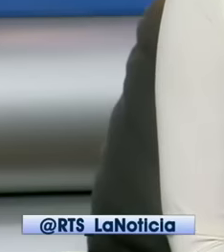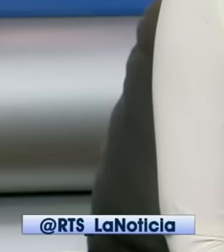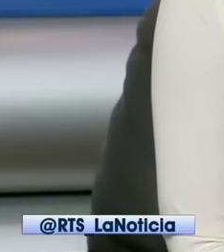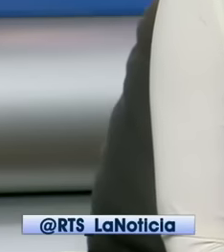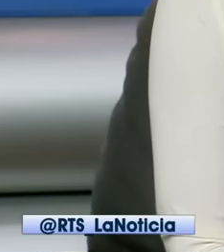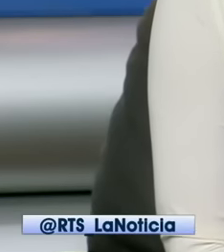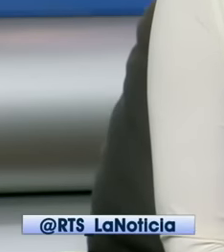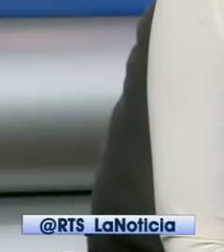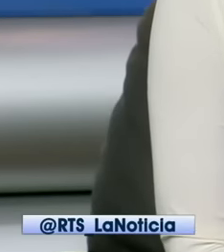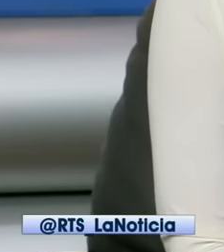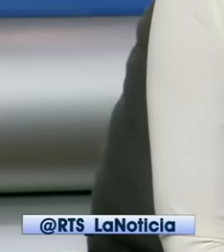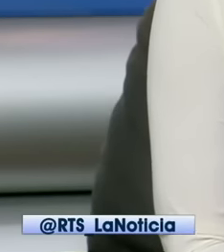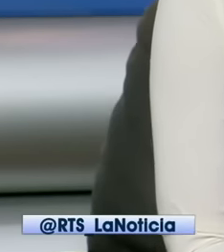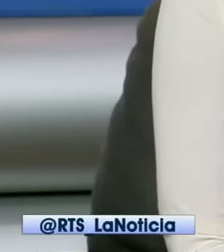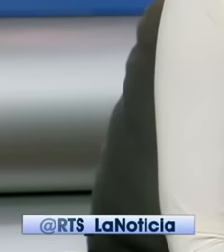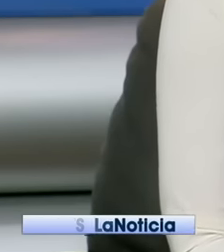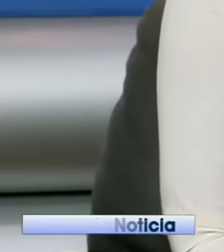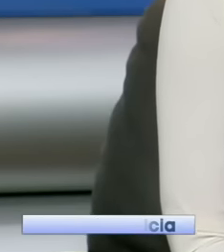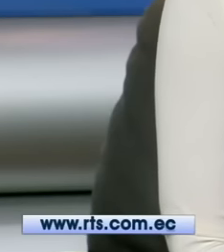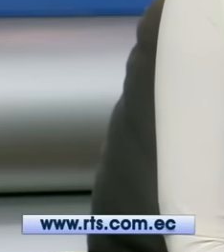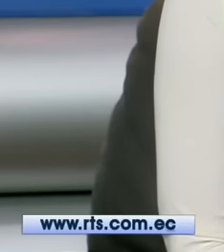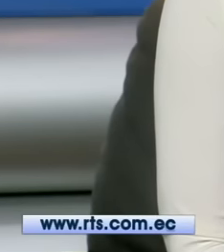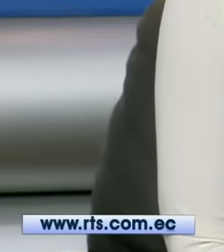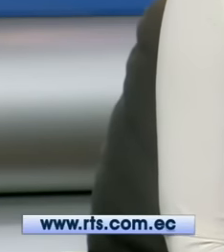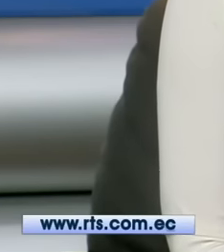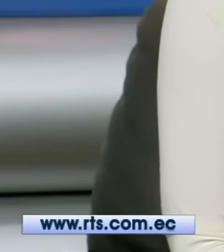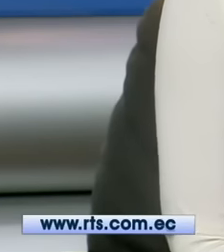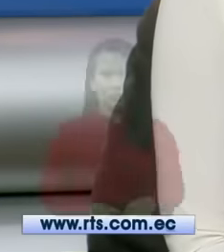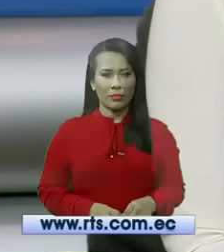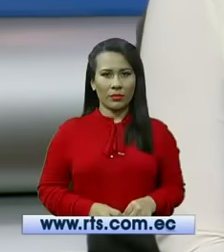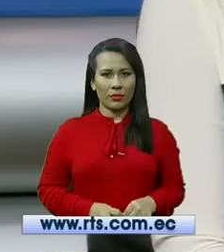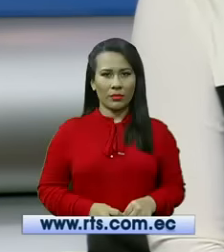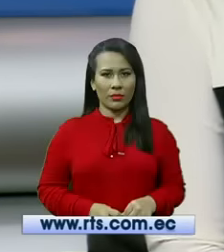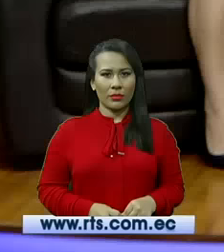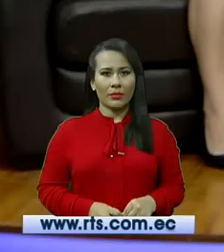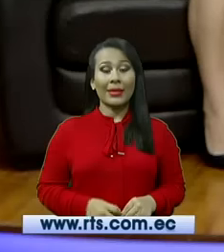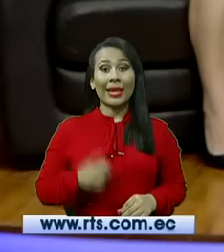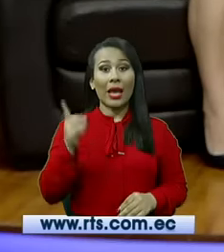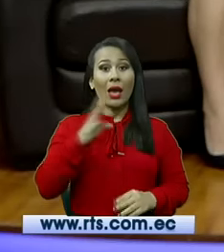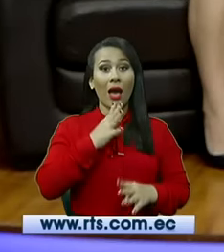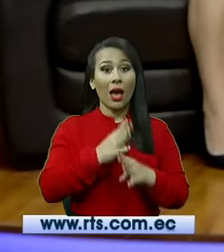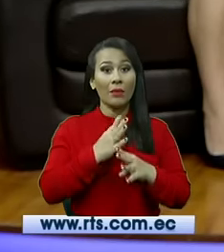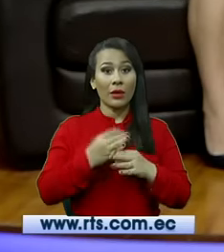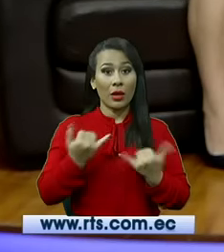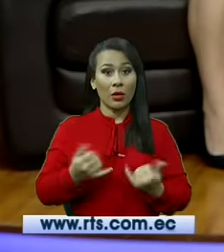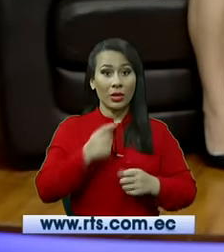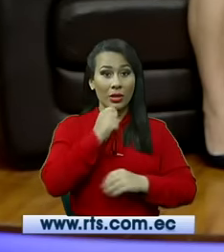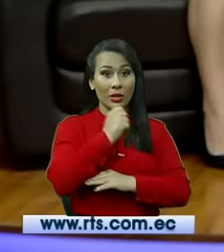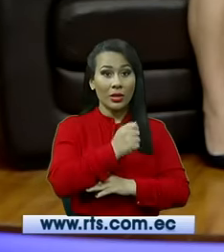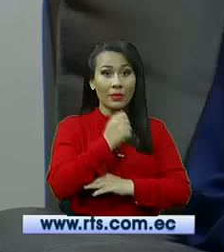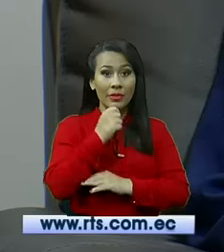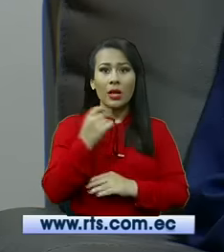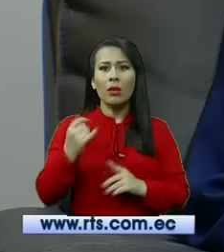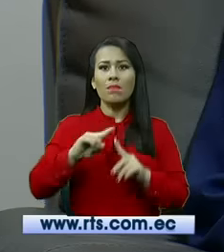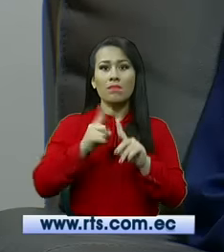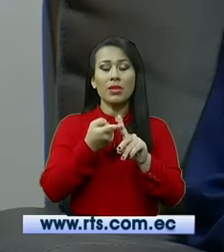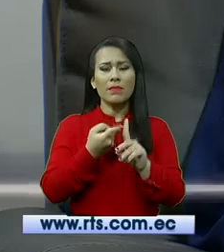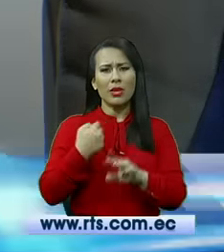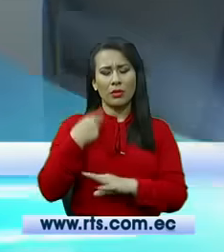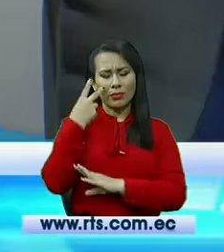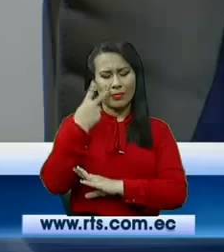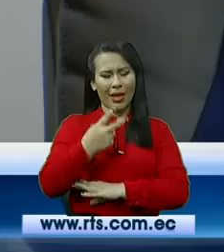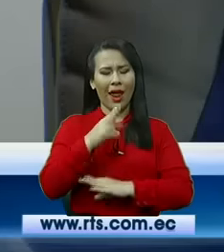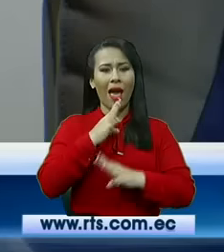por parte de los ocho presidenciables con sus diversas ofertas de campaña bueno en primer lugar